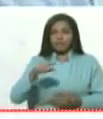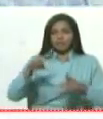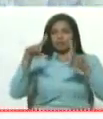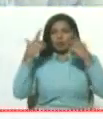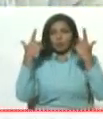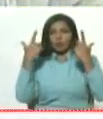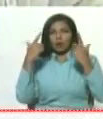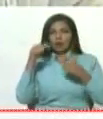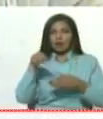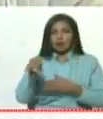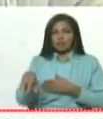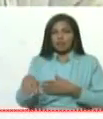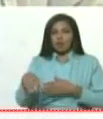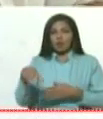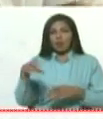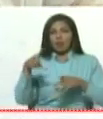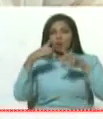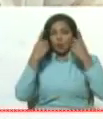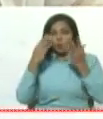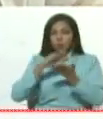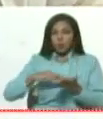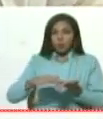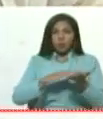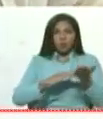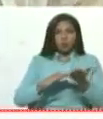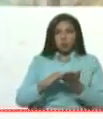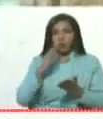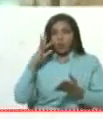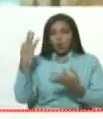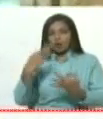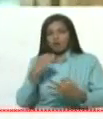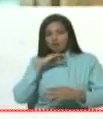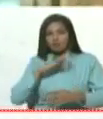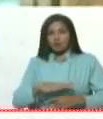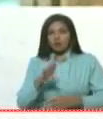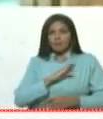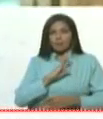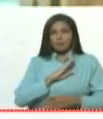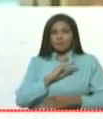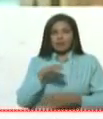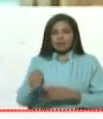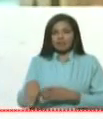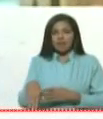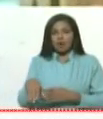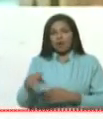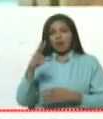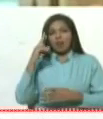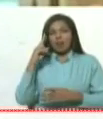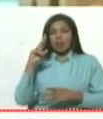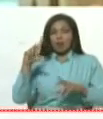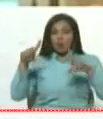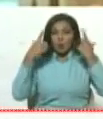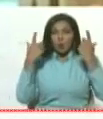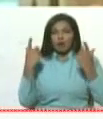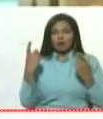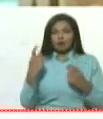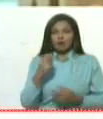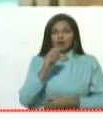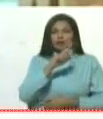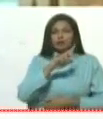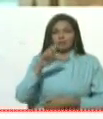Guaira, en el estado de La Guaira, que ha recuperado su nombre original histórico, en el estado de La Guaira se incorpora